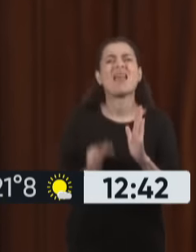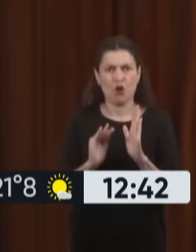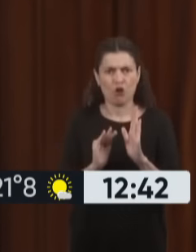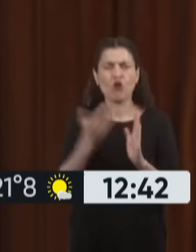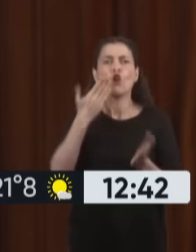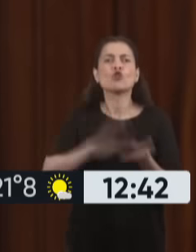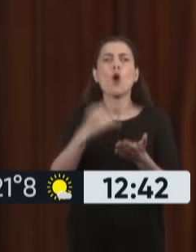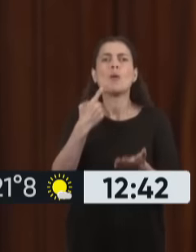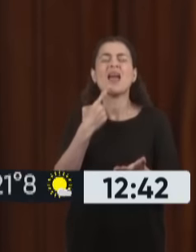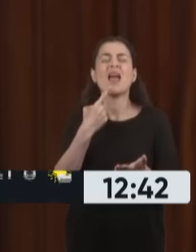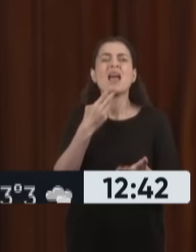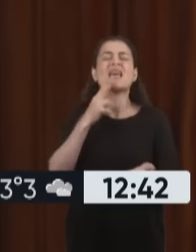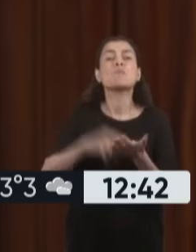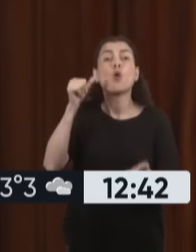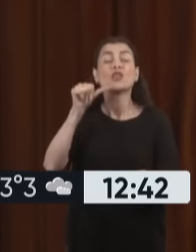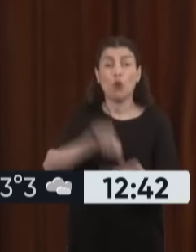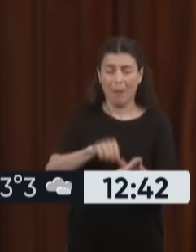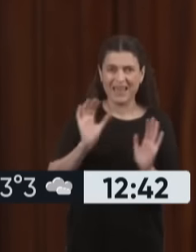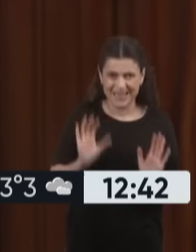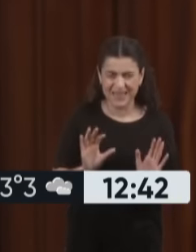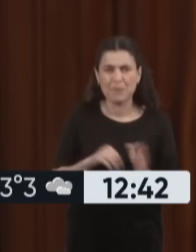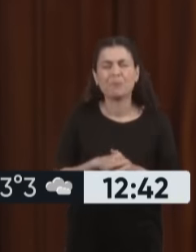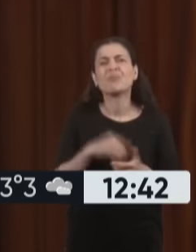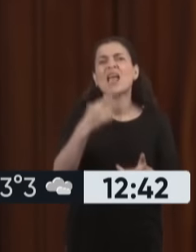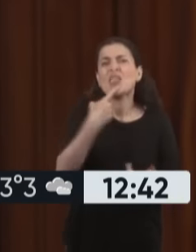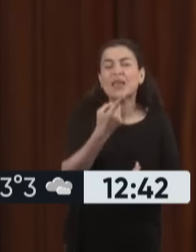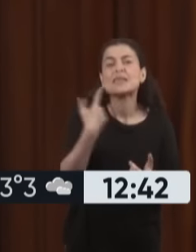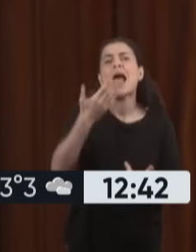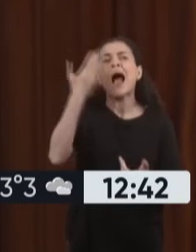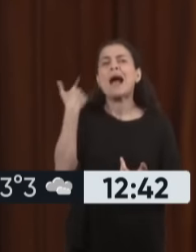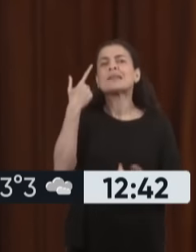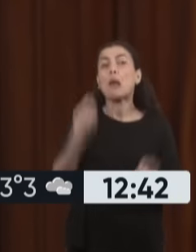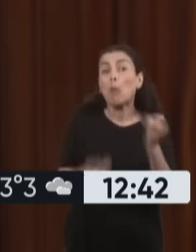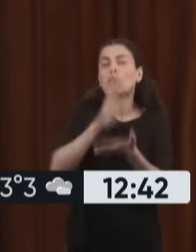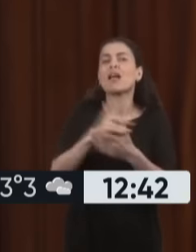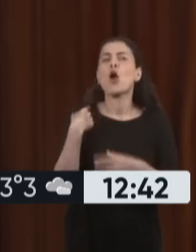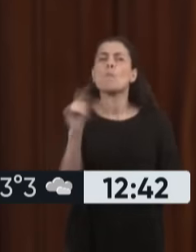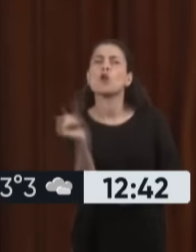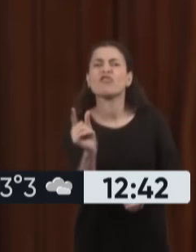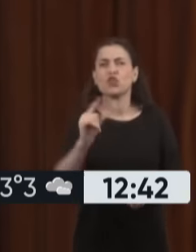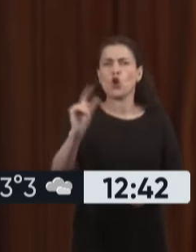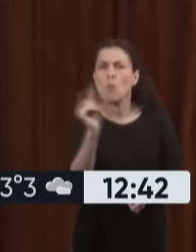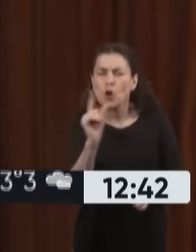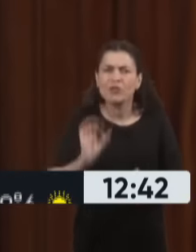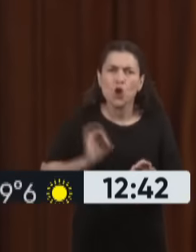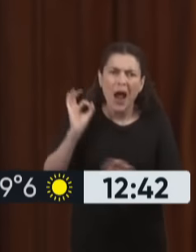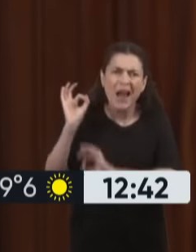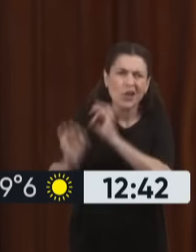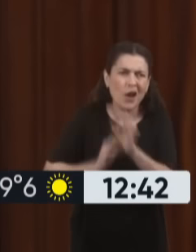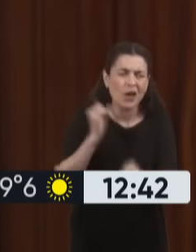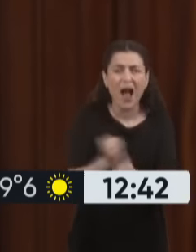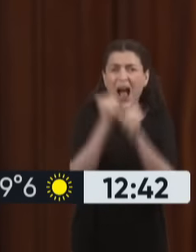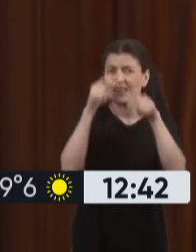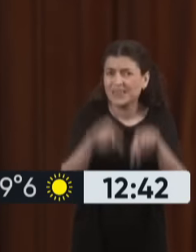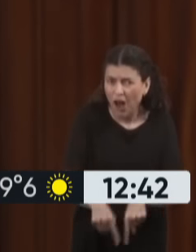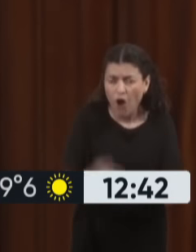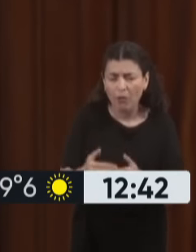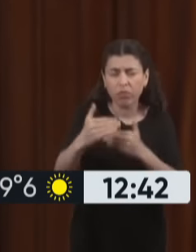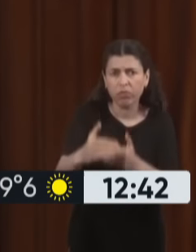fue creado por el kirchnerismo bajo la excusa de que sería temporal y sin embargo se cansaron de prorrogarlo